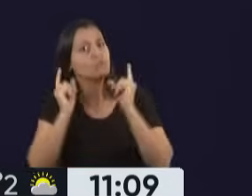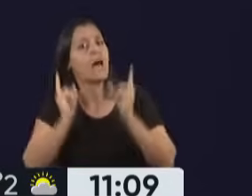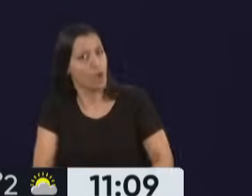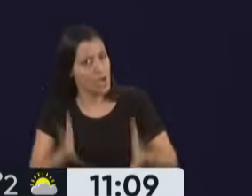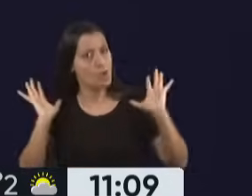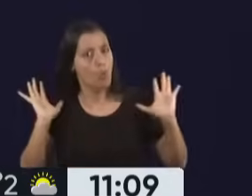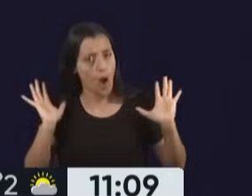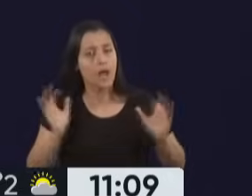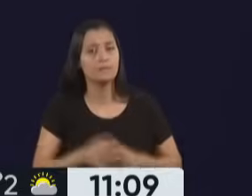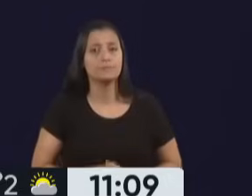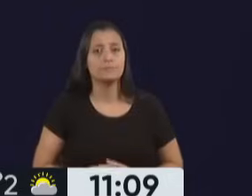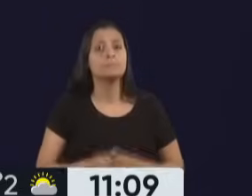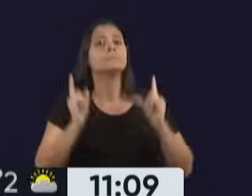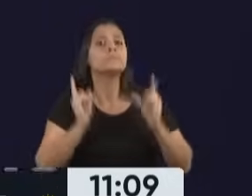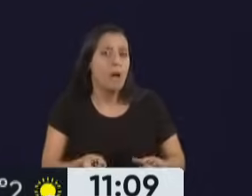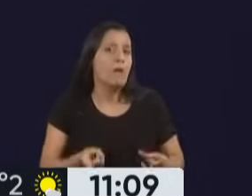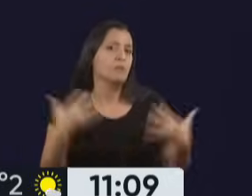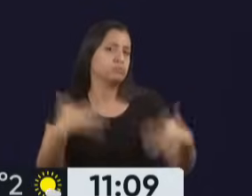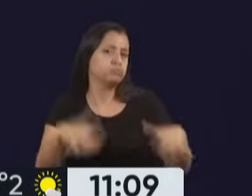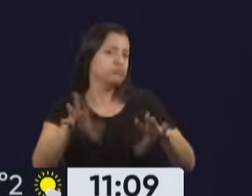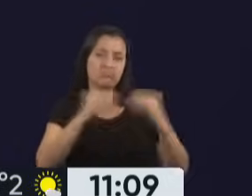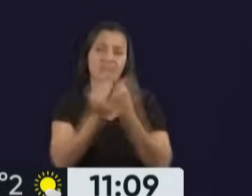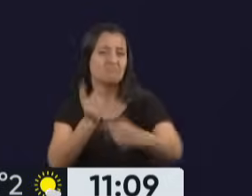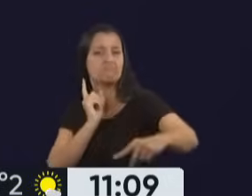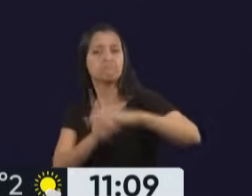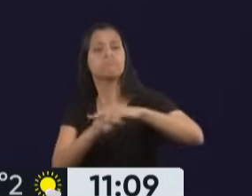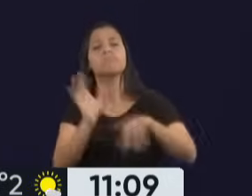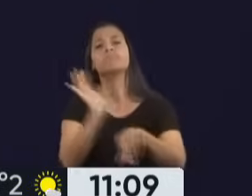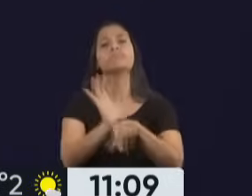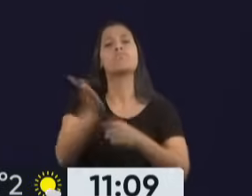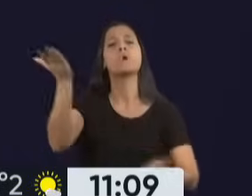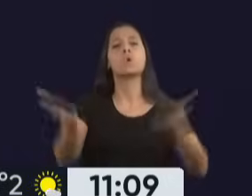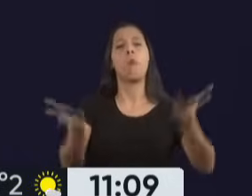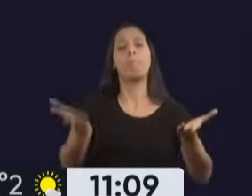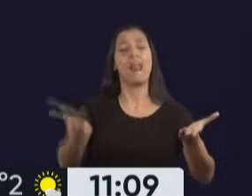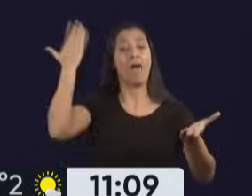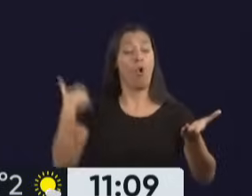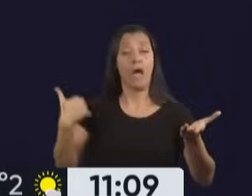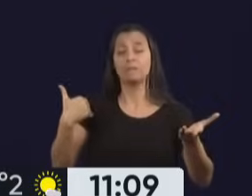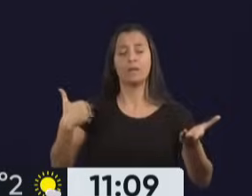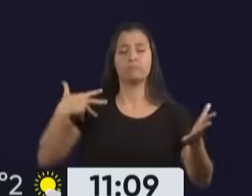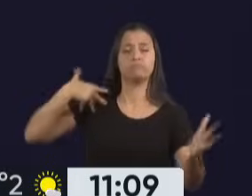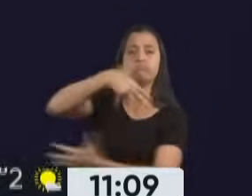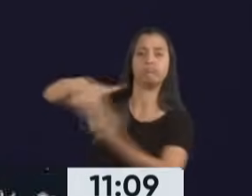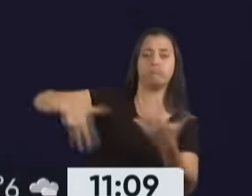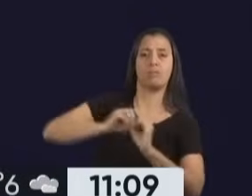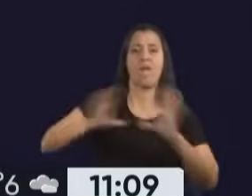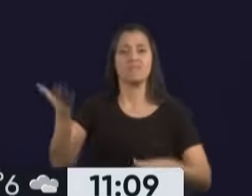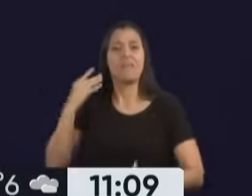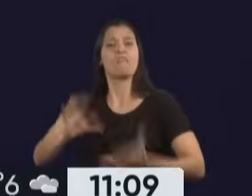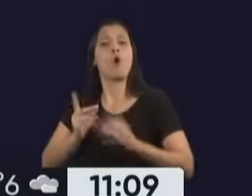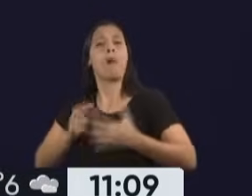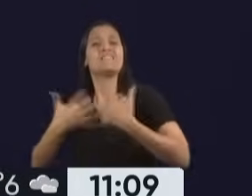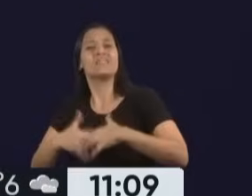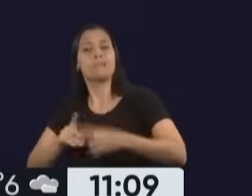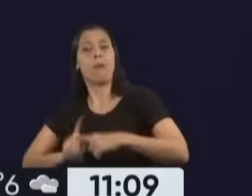supuesto, absolutamente extraordinarios cuando uno lo contrasta con la burocracia y el esquema político